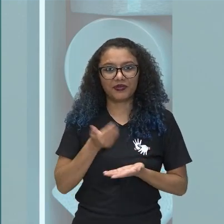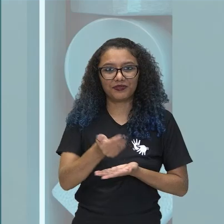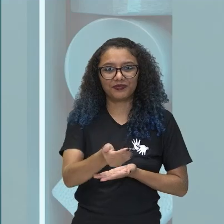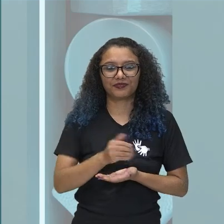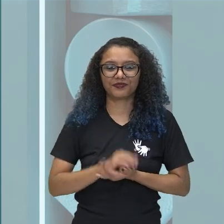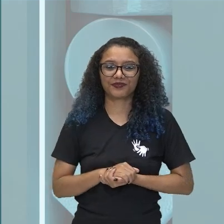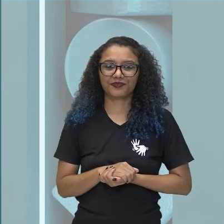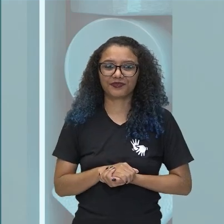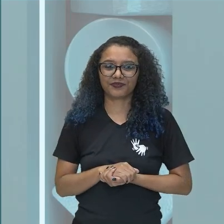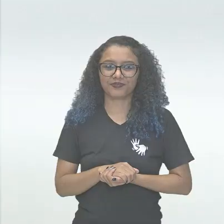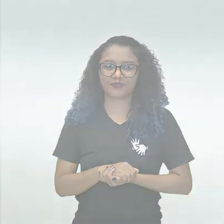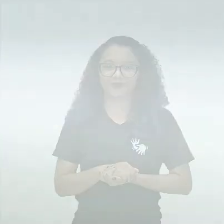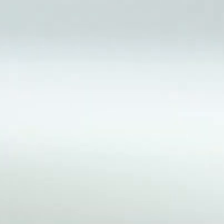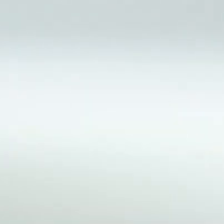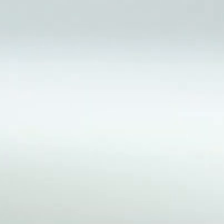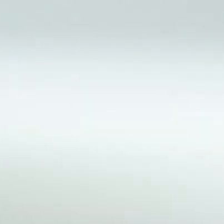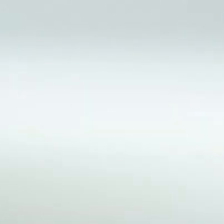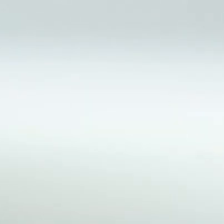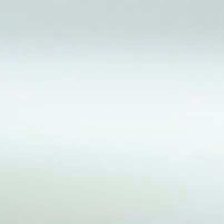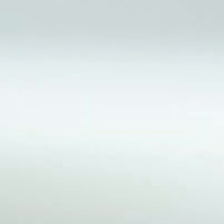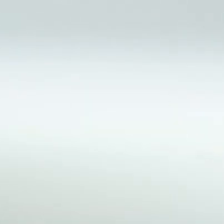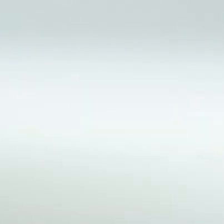vamos aprender.